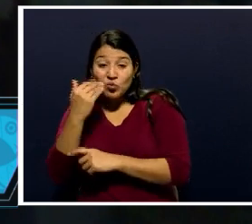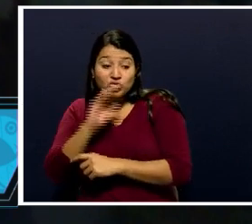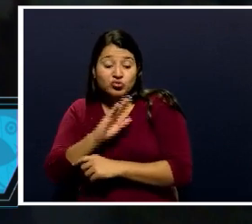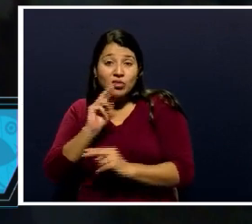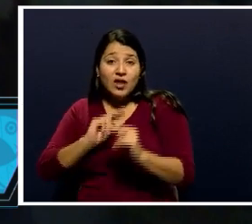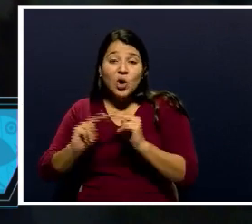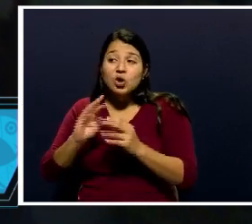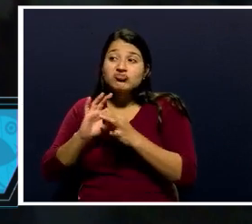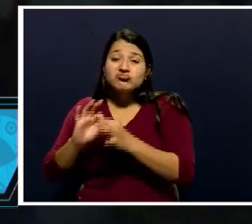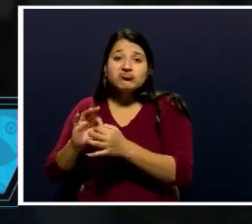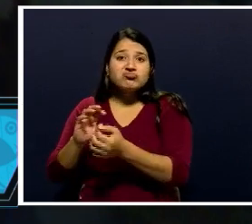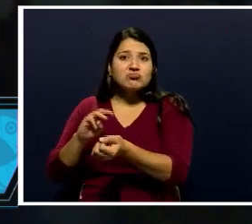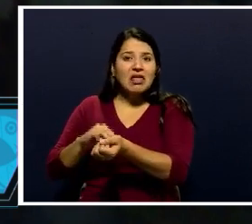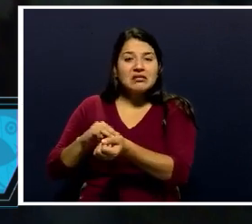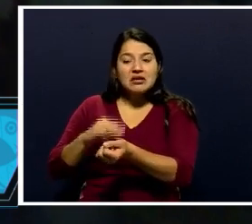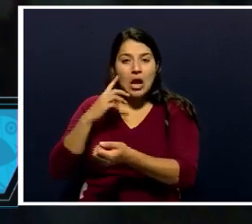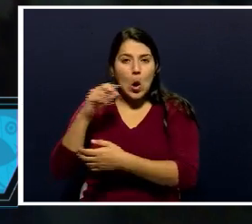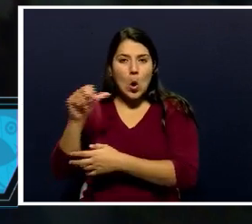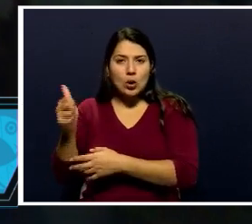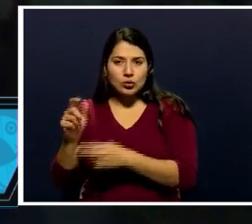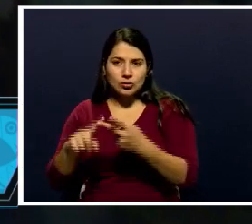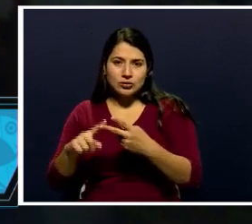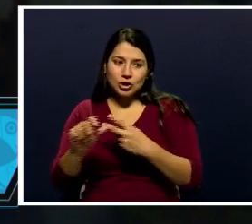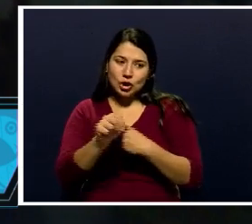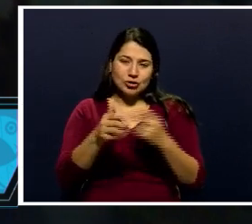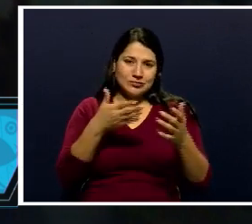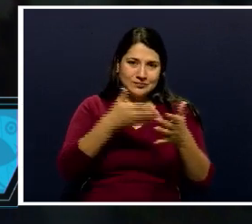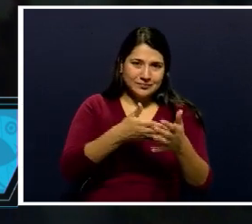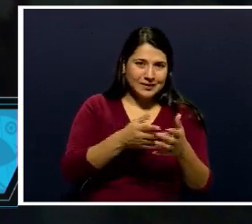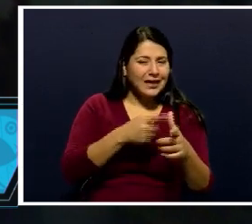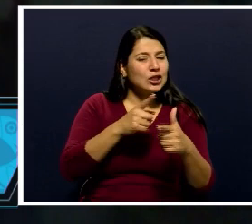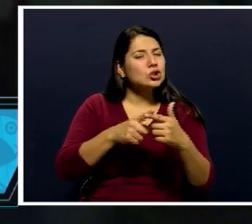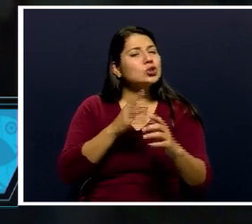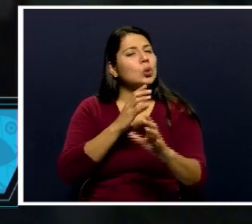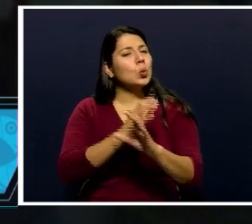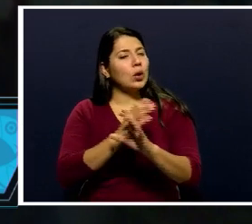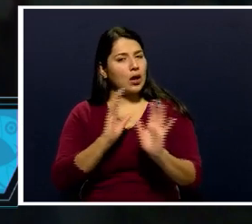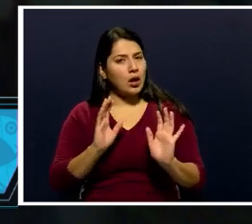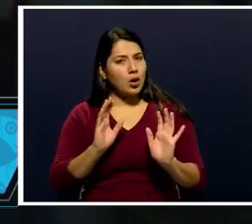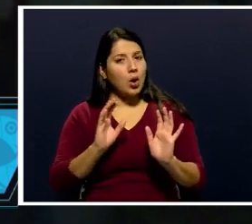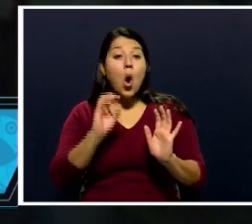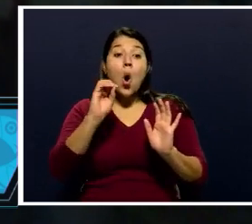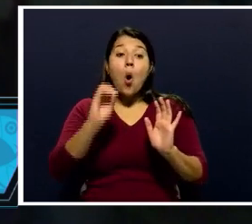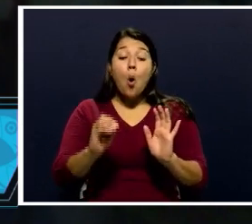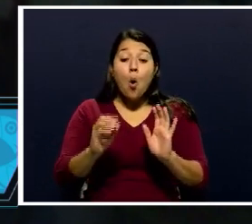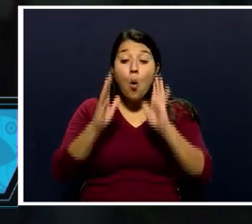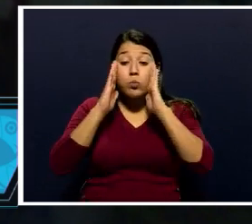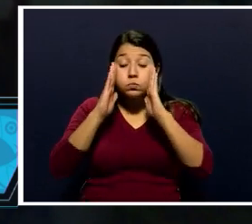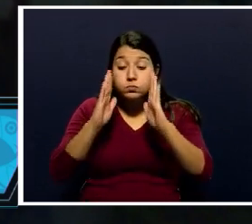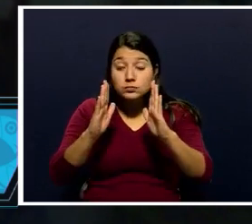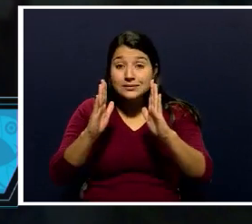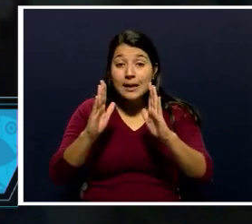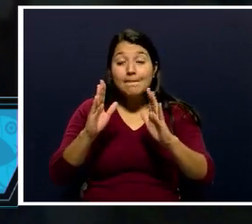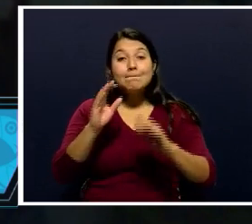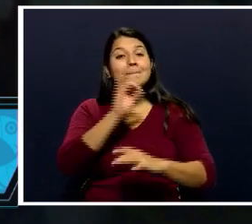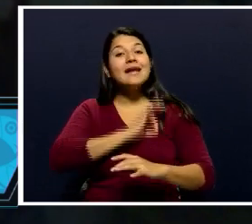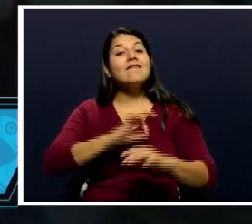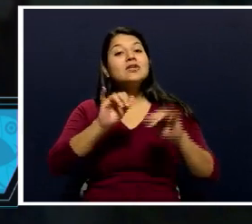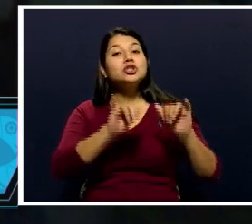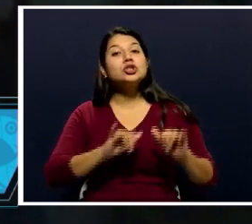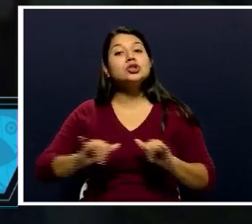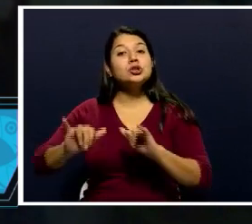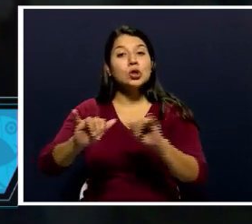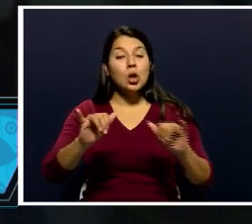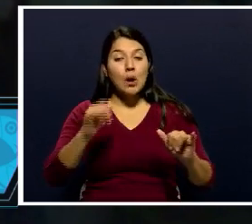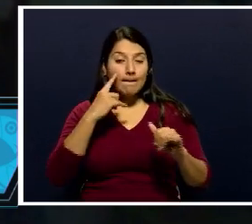discusión un tema profundamente ético, pero que también es político. O le apostamos al bien común, o la